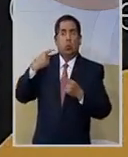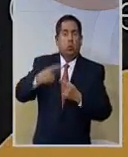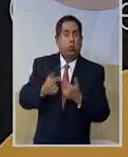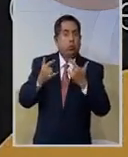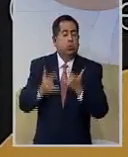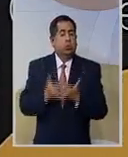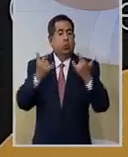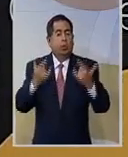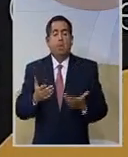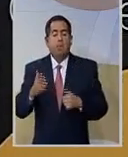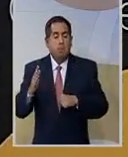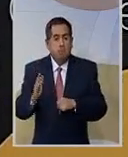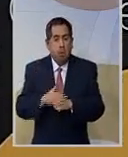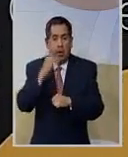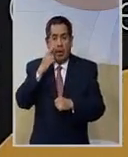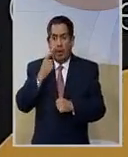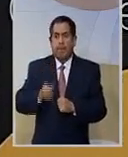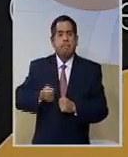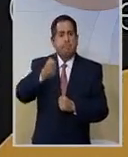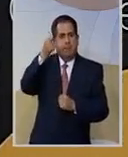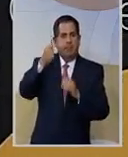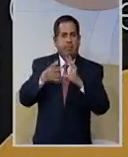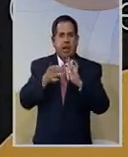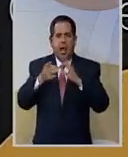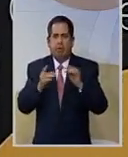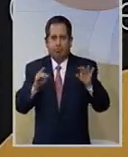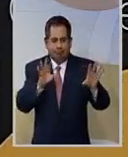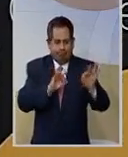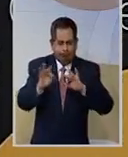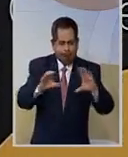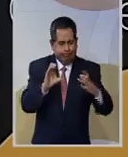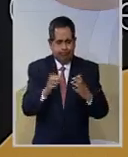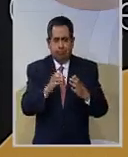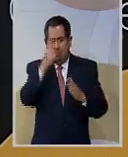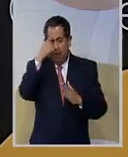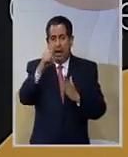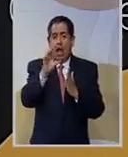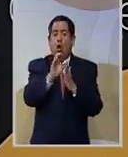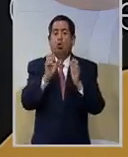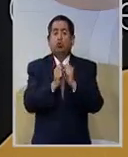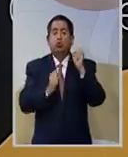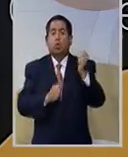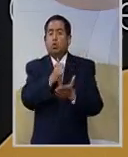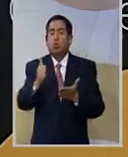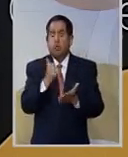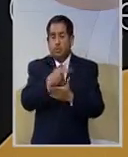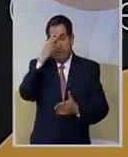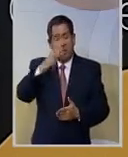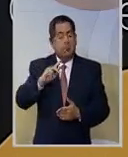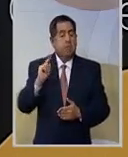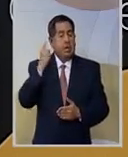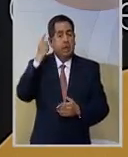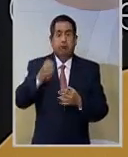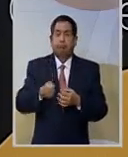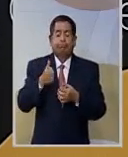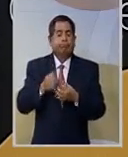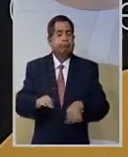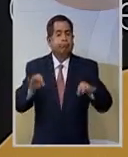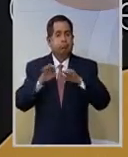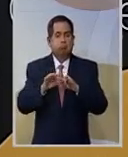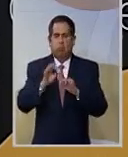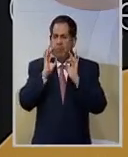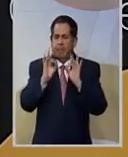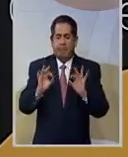que se llevará a cabo por primera vez la aprobación de la Constitución Política de la Ciudad de México. Y esto tiene que ser a más